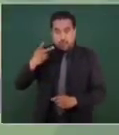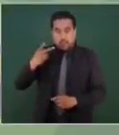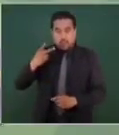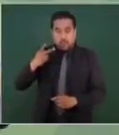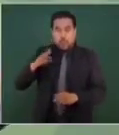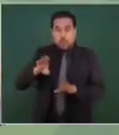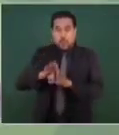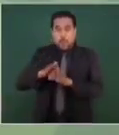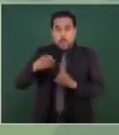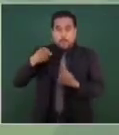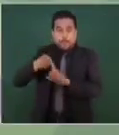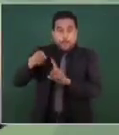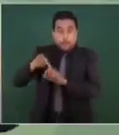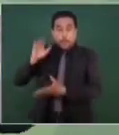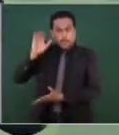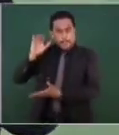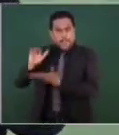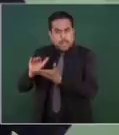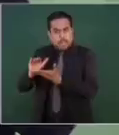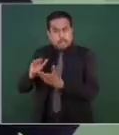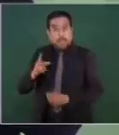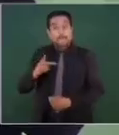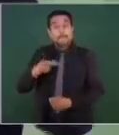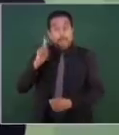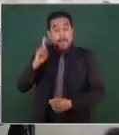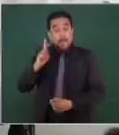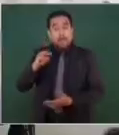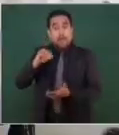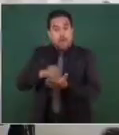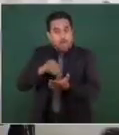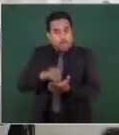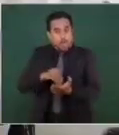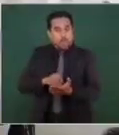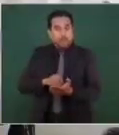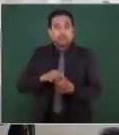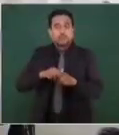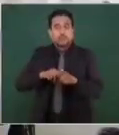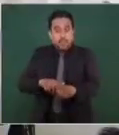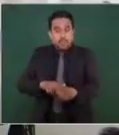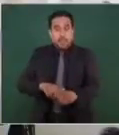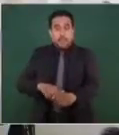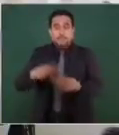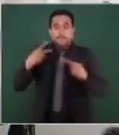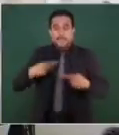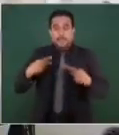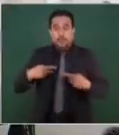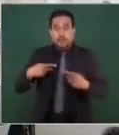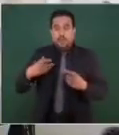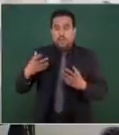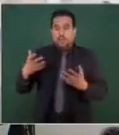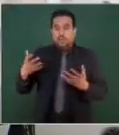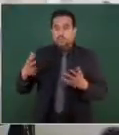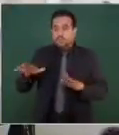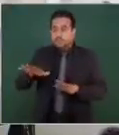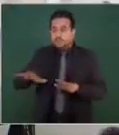número de homicidios, pero todavía están enfrentadas bandas,